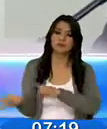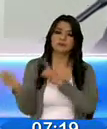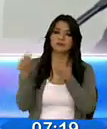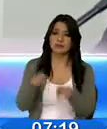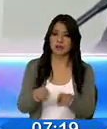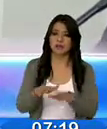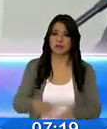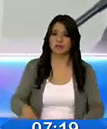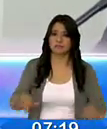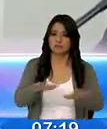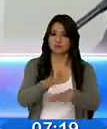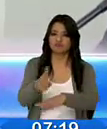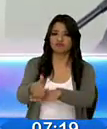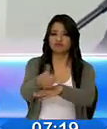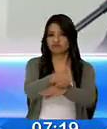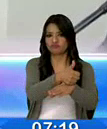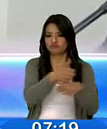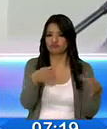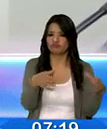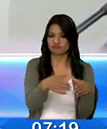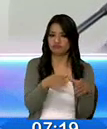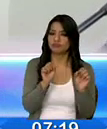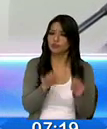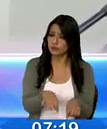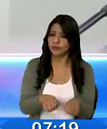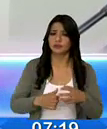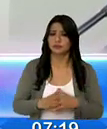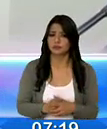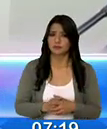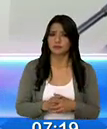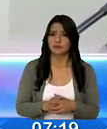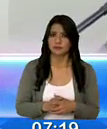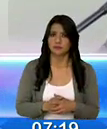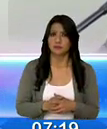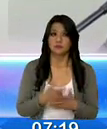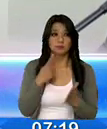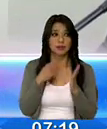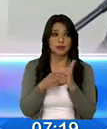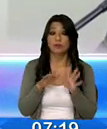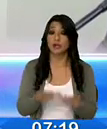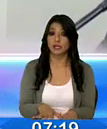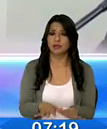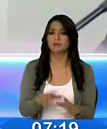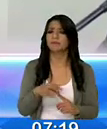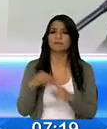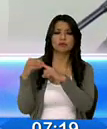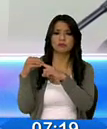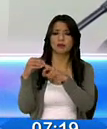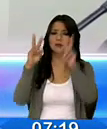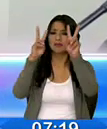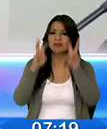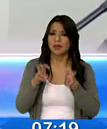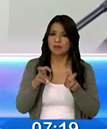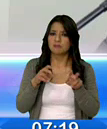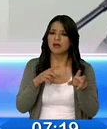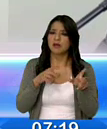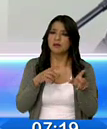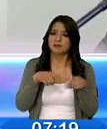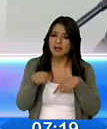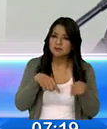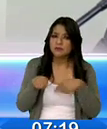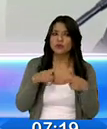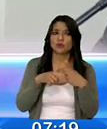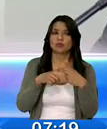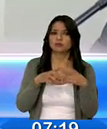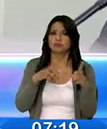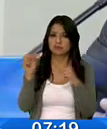territorio los gabinetes sectoriales, es decir, y estando, hemos visto que, por ejemplo, acá es una prioridad el tema de la movilidad, el tema del